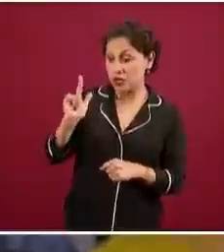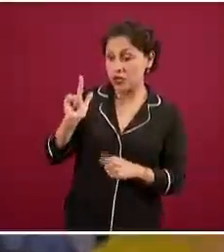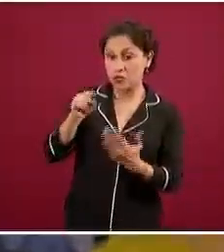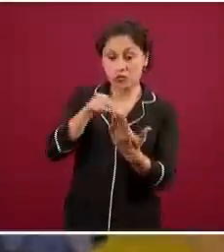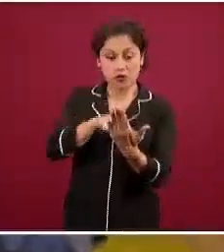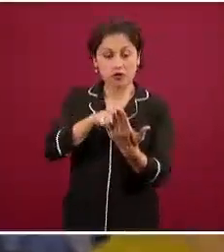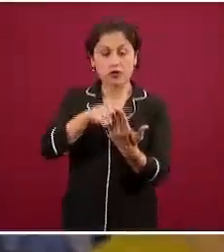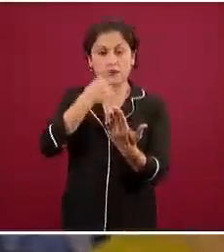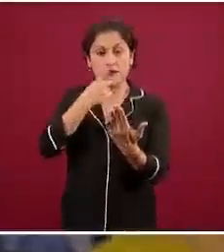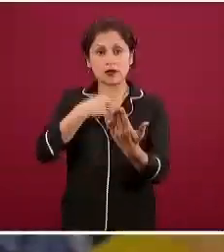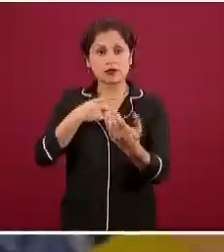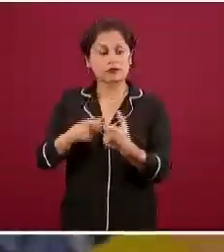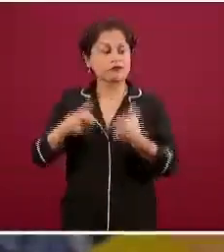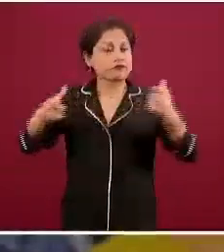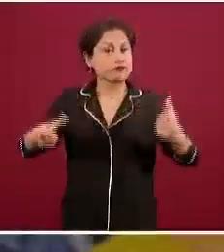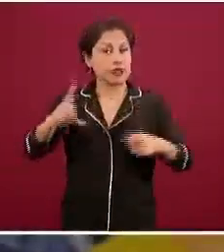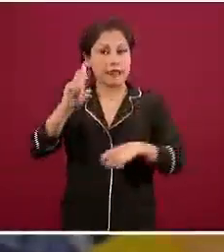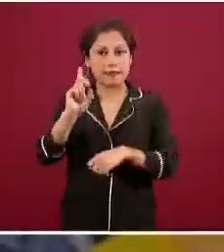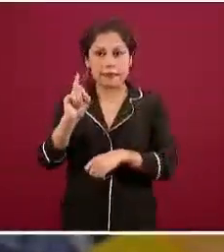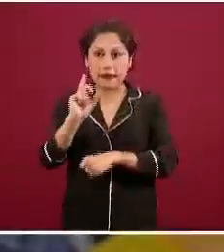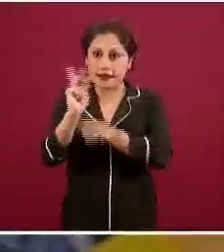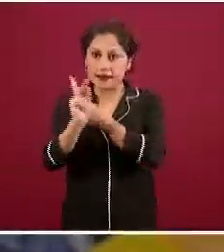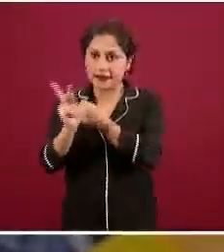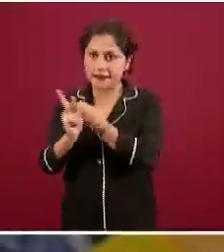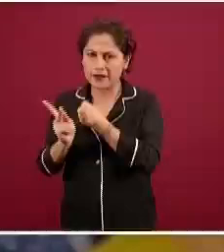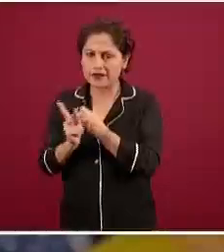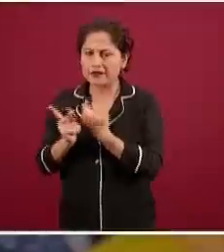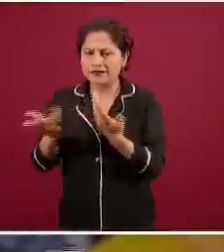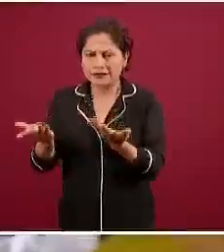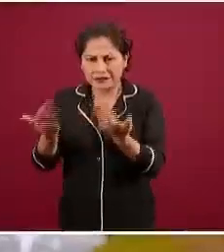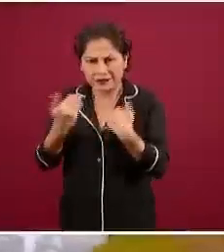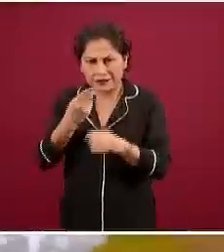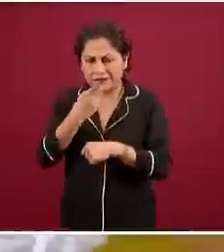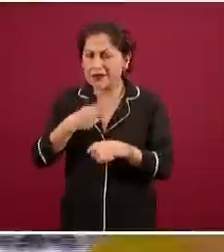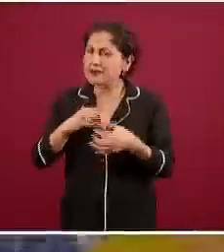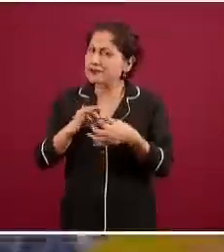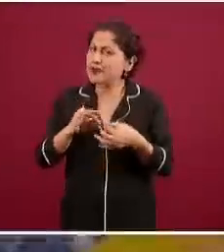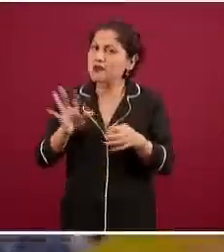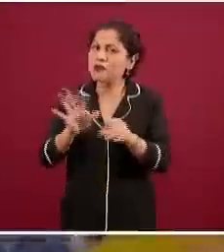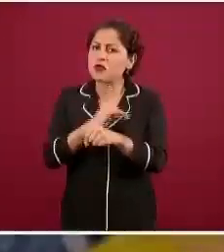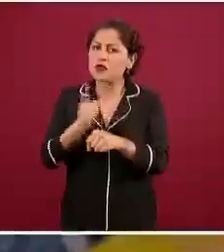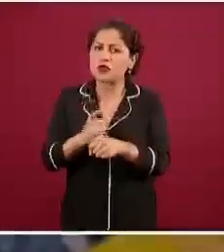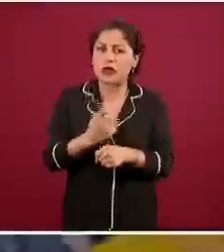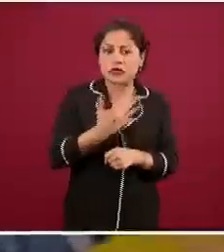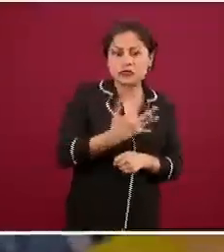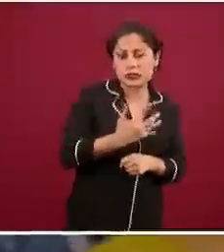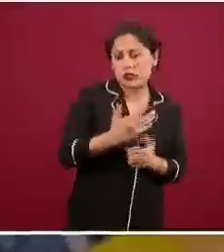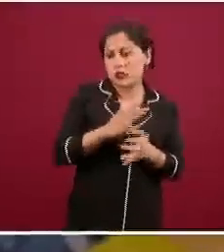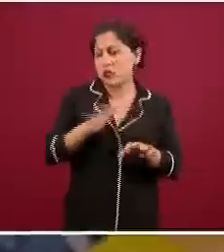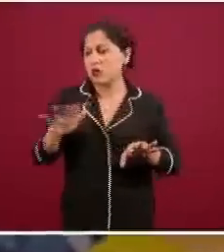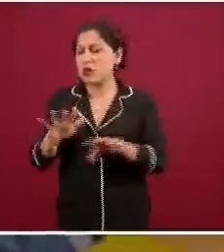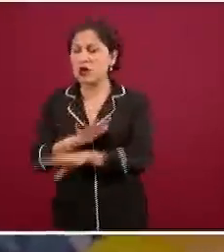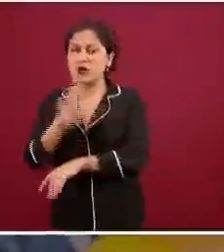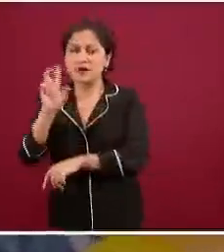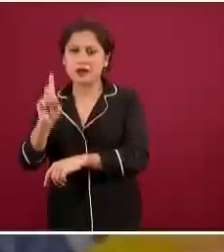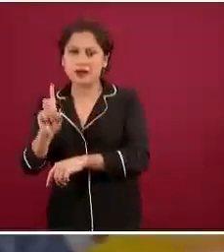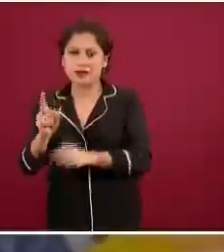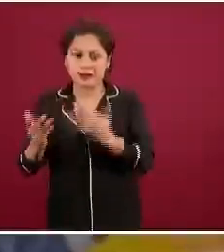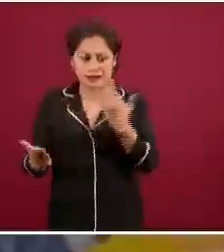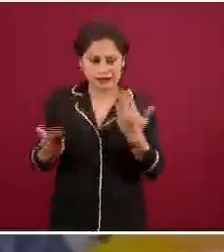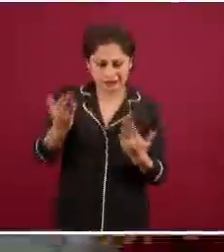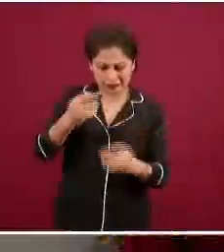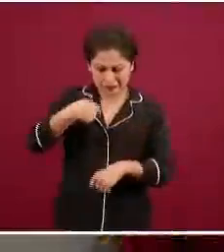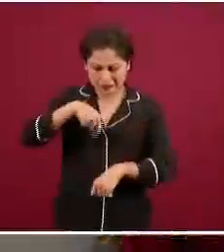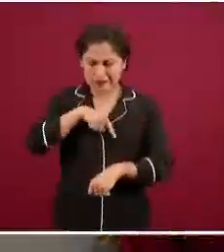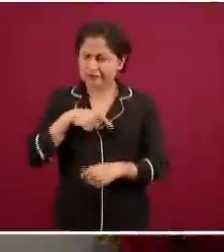30 países. ¿Me podría explicar por qué se da ese cambio y si eso no hace perder la consistencia de la información que nos están dando?